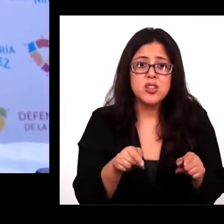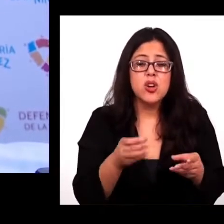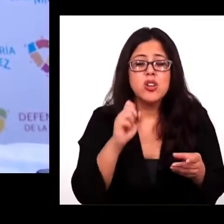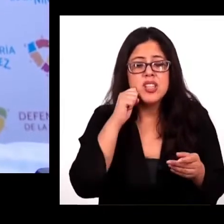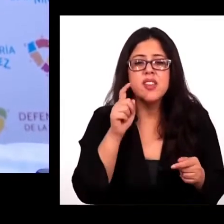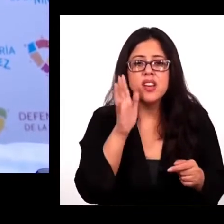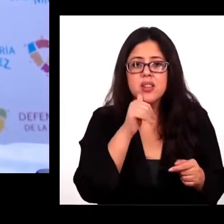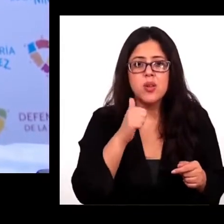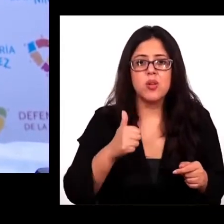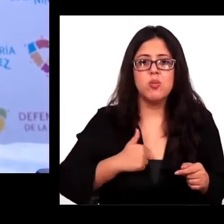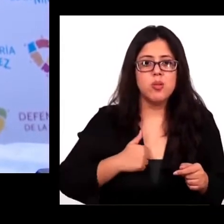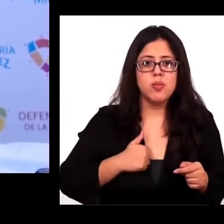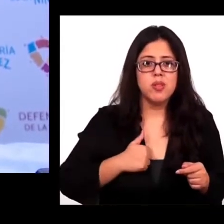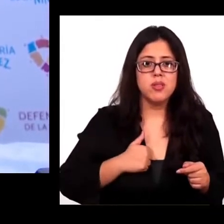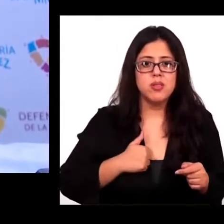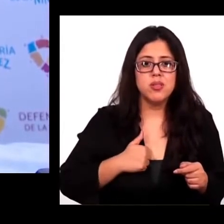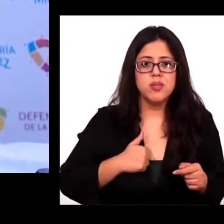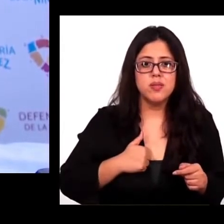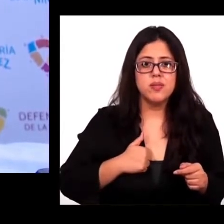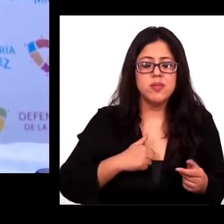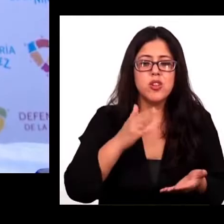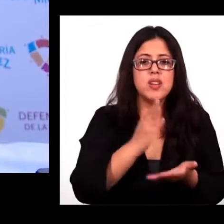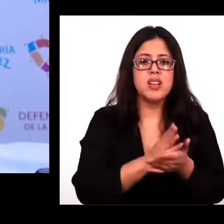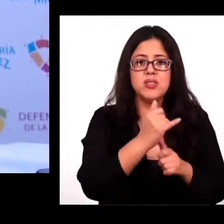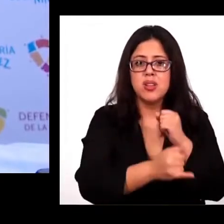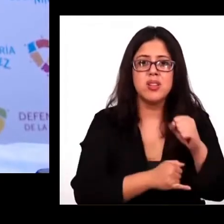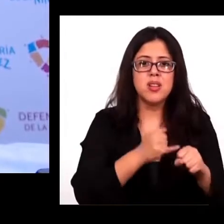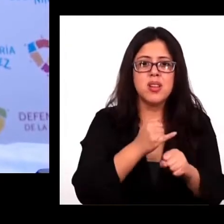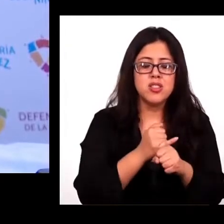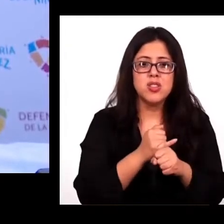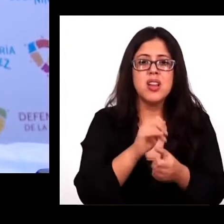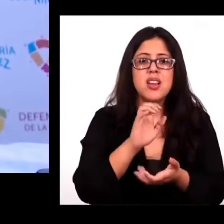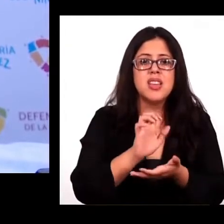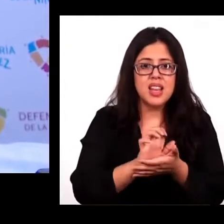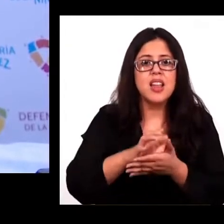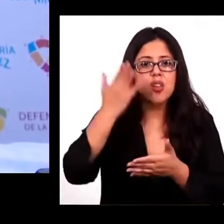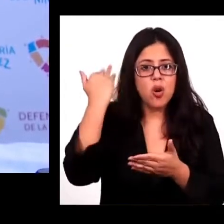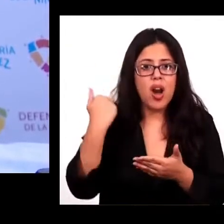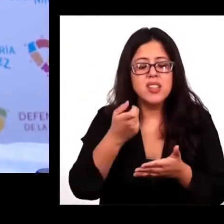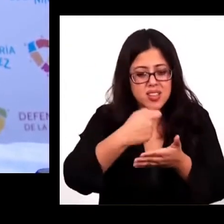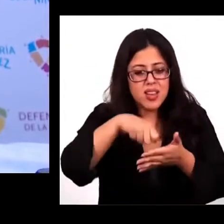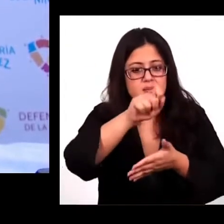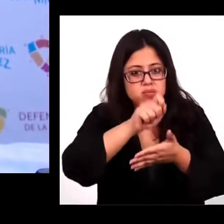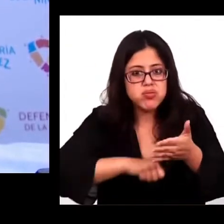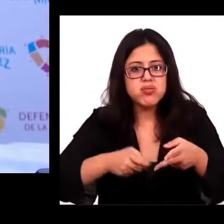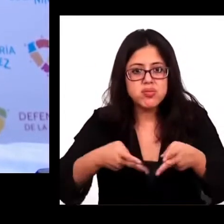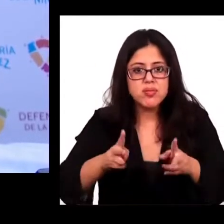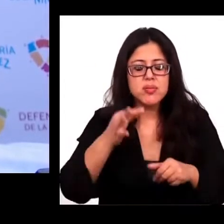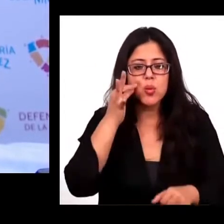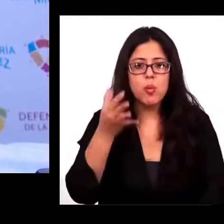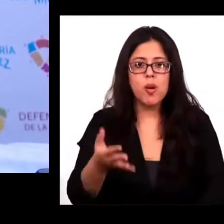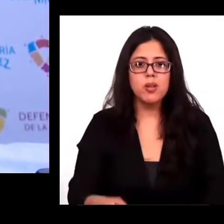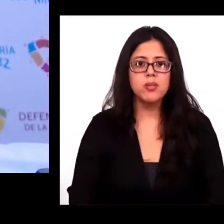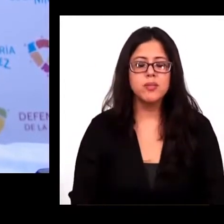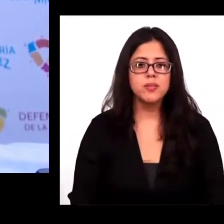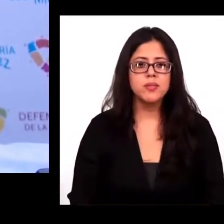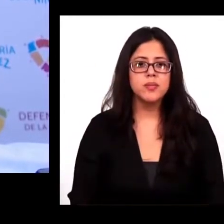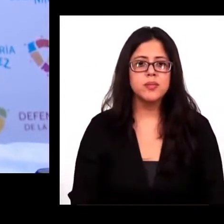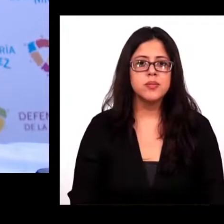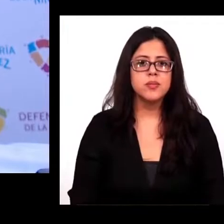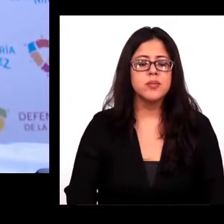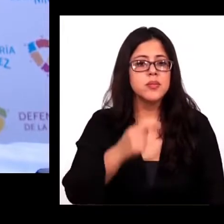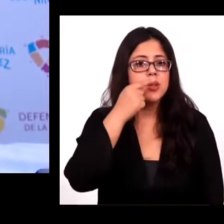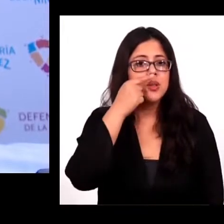incumplimiento flagrante de obligaciones internacionales que el Estado ha contraído a través de la firma de tratados de derechos humanos. Defensora, acá buenos